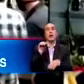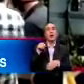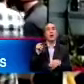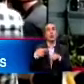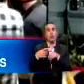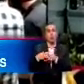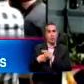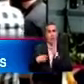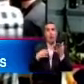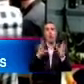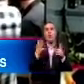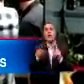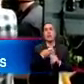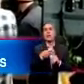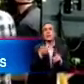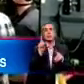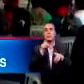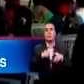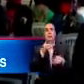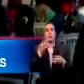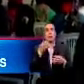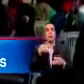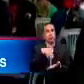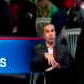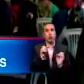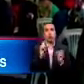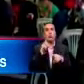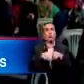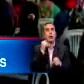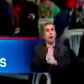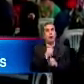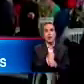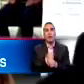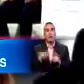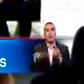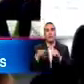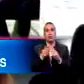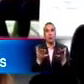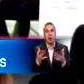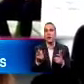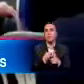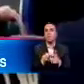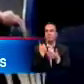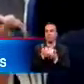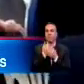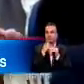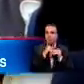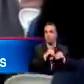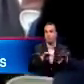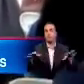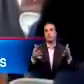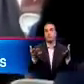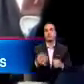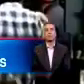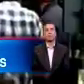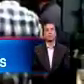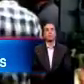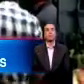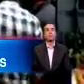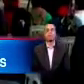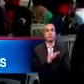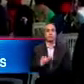ecuatorianos que cambiaron sus modalidades de trabajo, por supuesto, a digitales, teletrabajo y a la telemedicina también se va a incentivar, aseguró